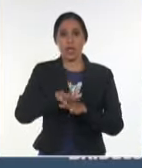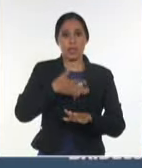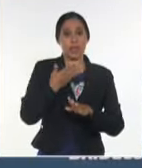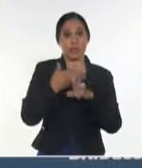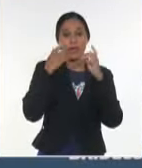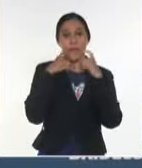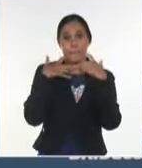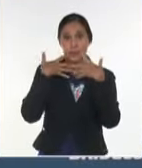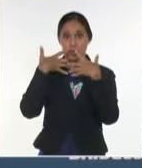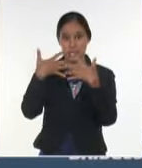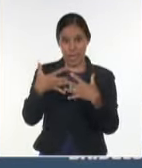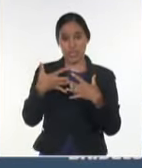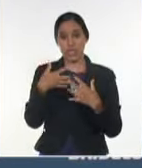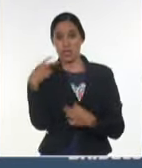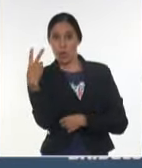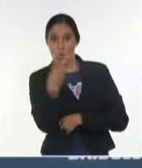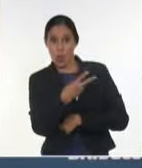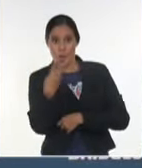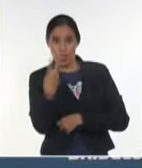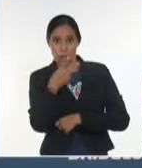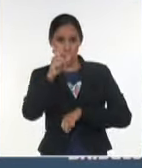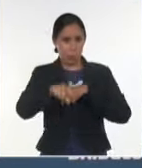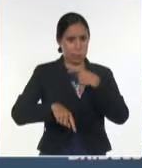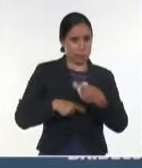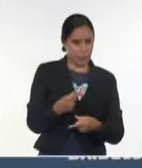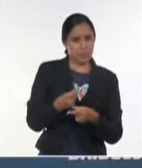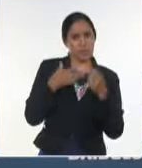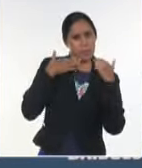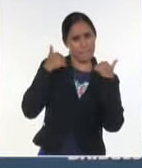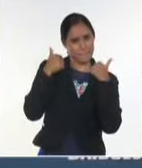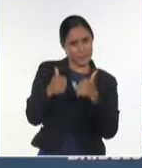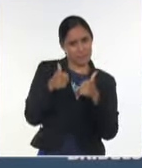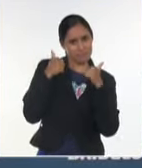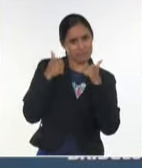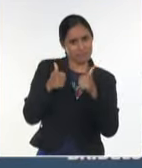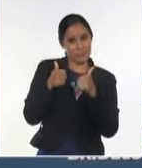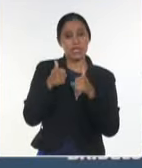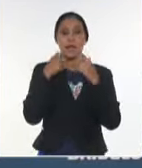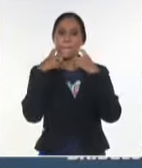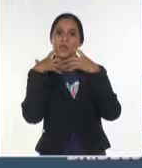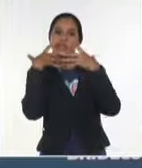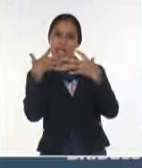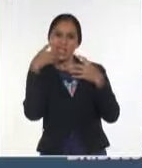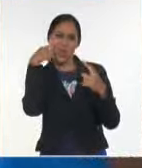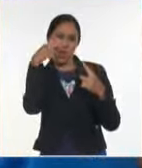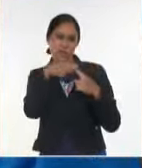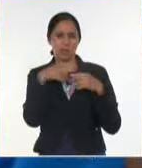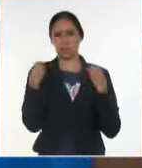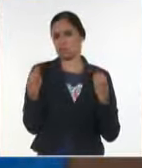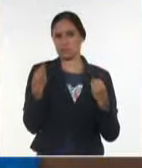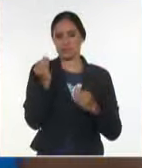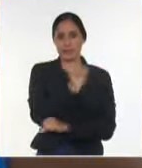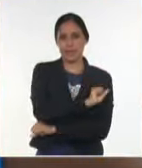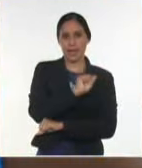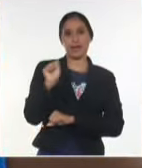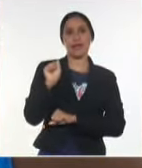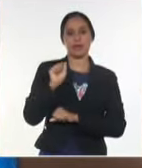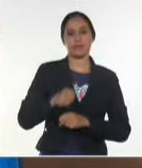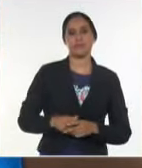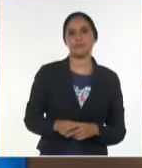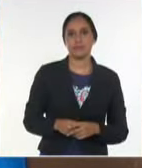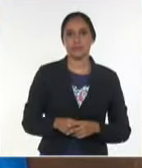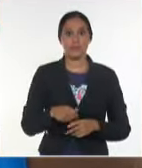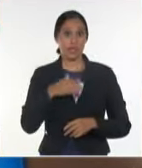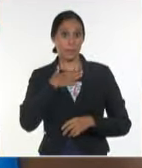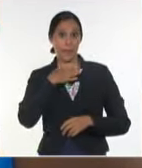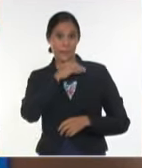con Jorge y Andrés siempre hemos tenido buena rivalidad. Lo importante es salir a darlo todo en la cancha y salir a guerrear. Un partido demasiado emocionante,